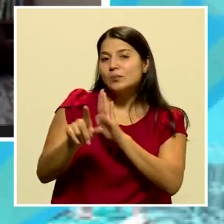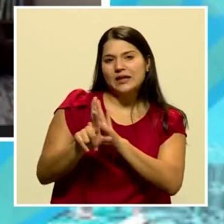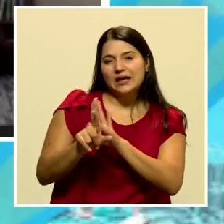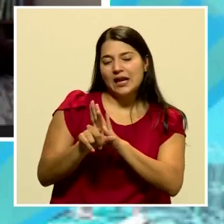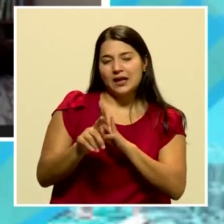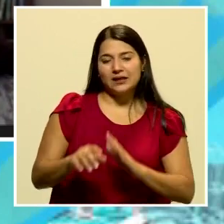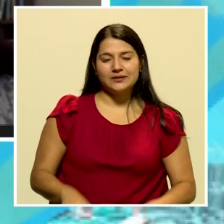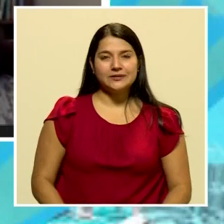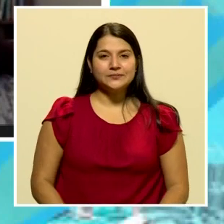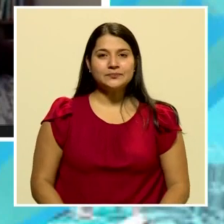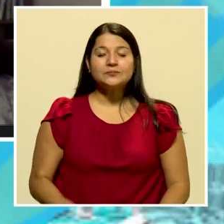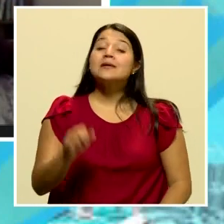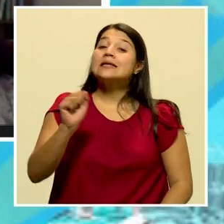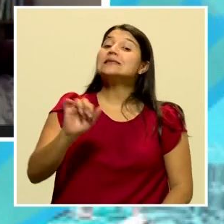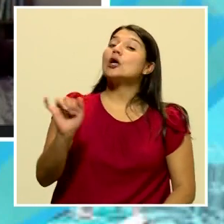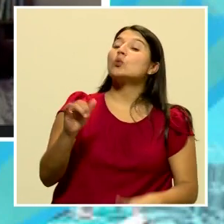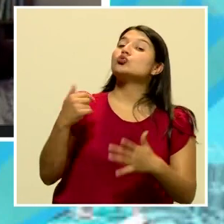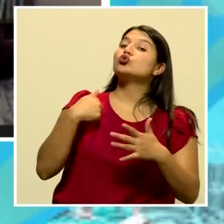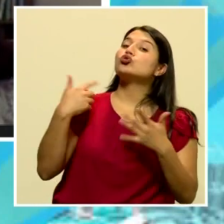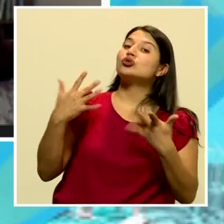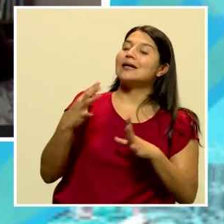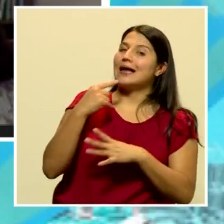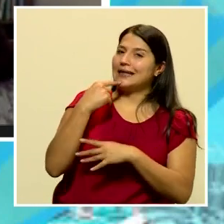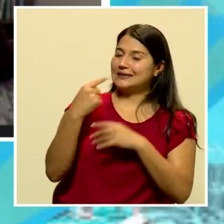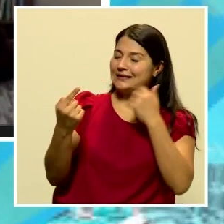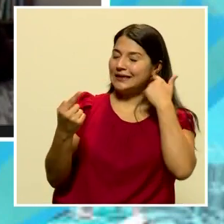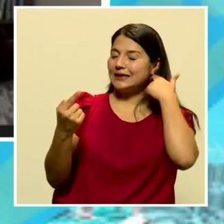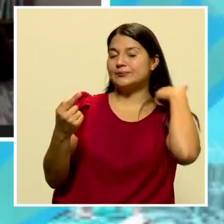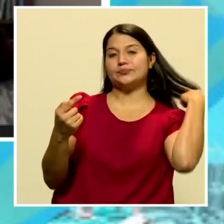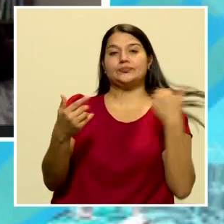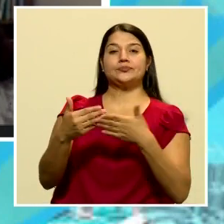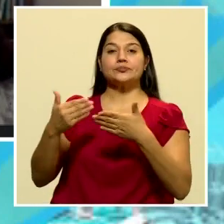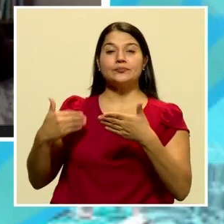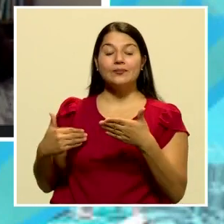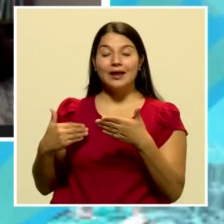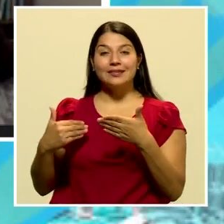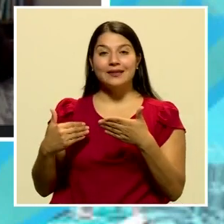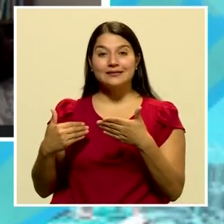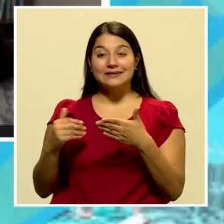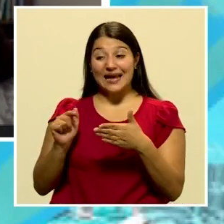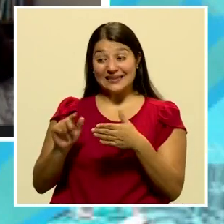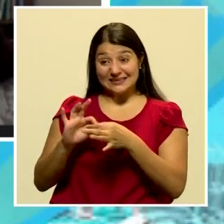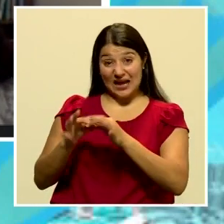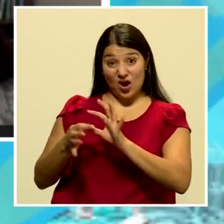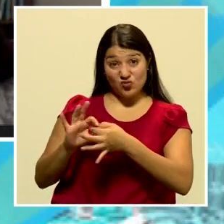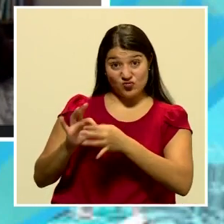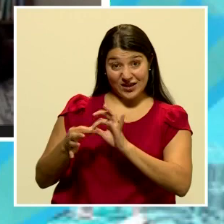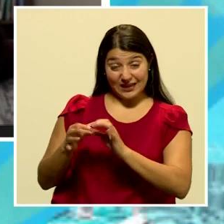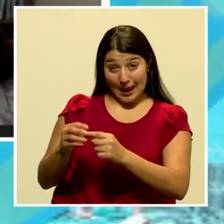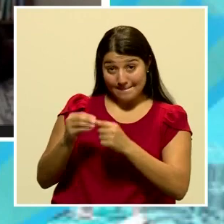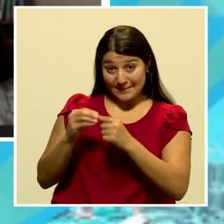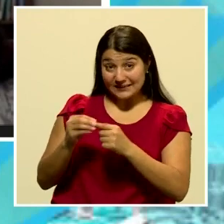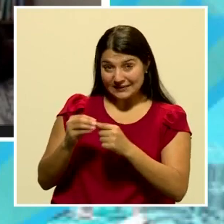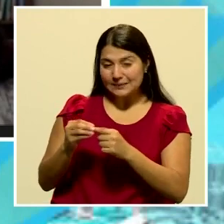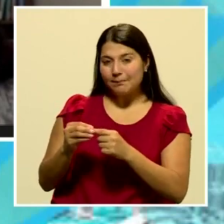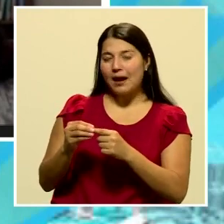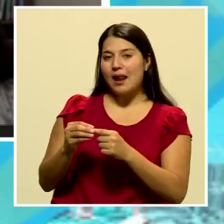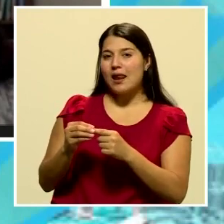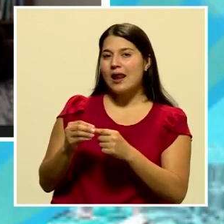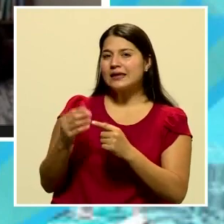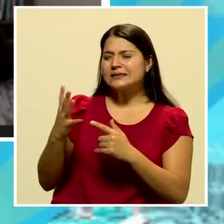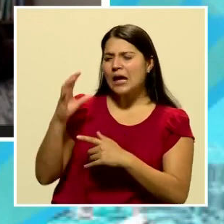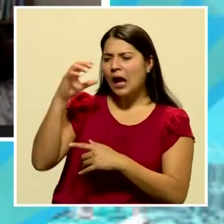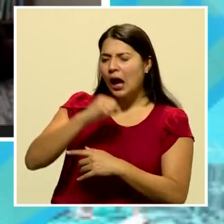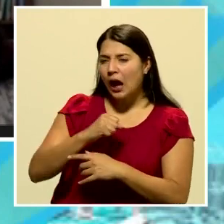Sí, pues como les comentaba previamente, esta red, que fue la principal que ha desarticulado